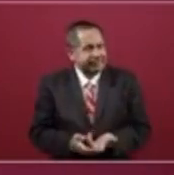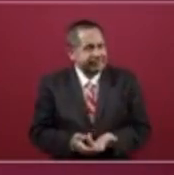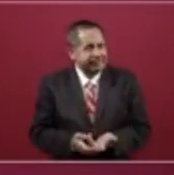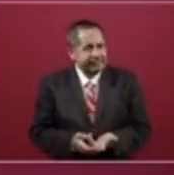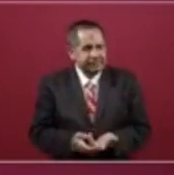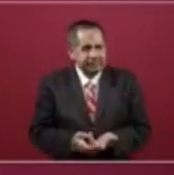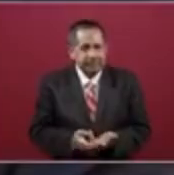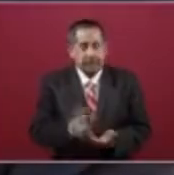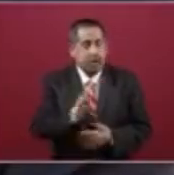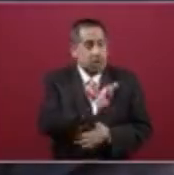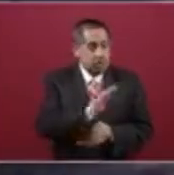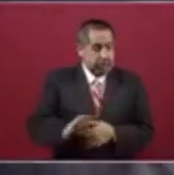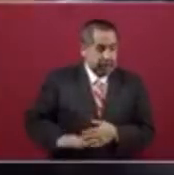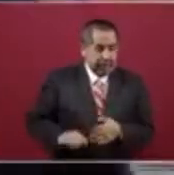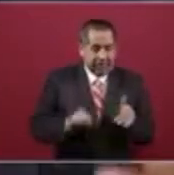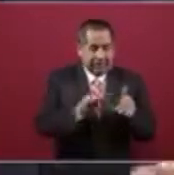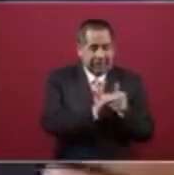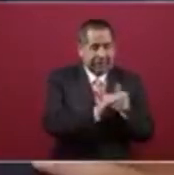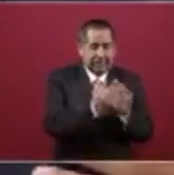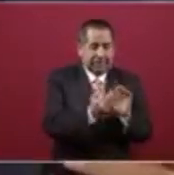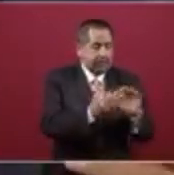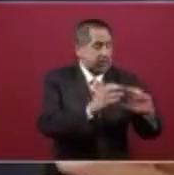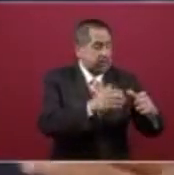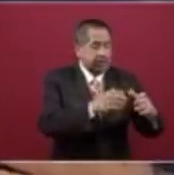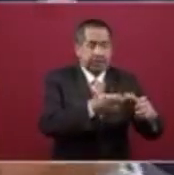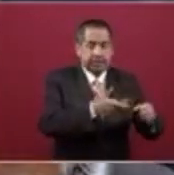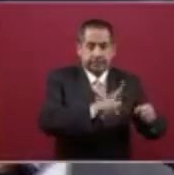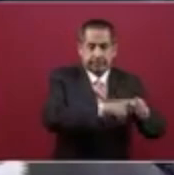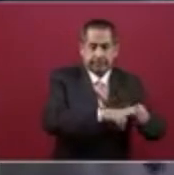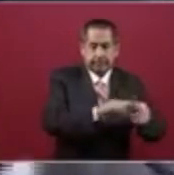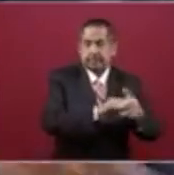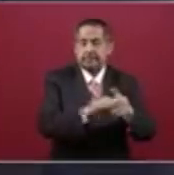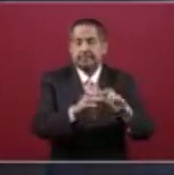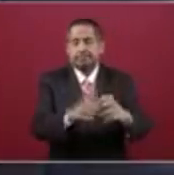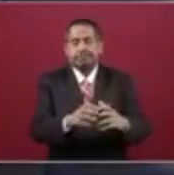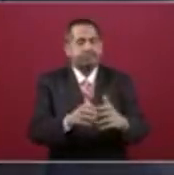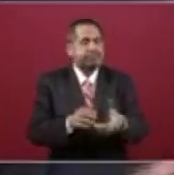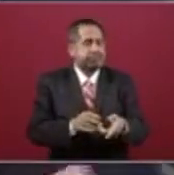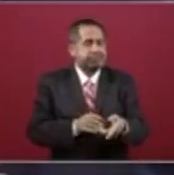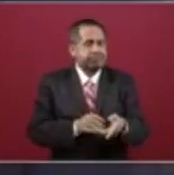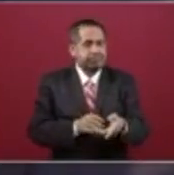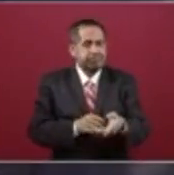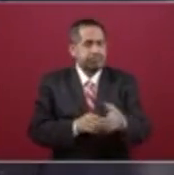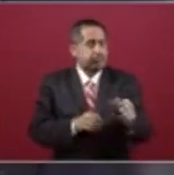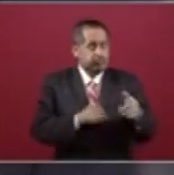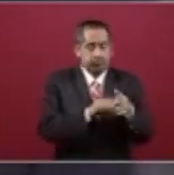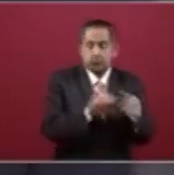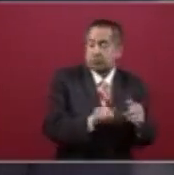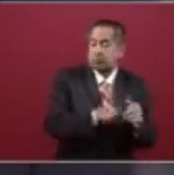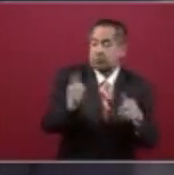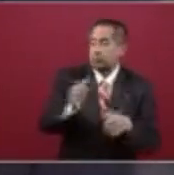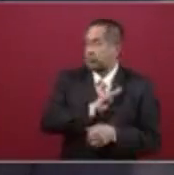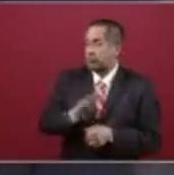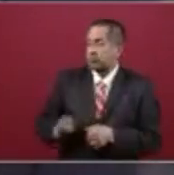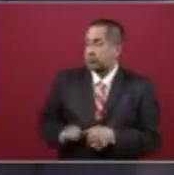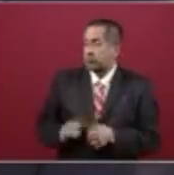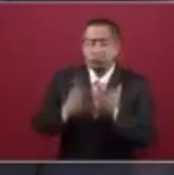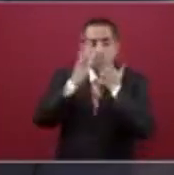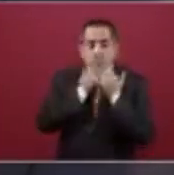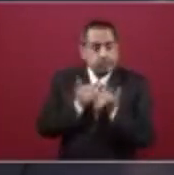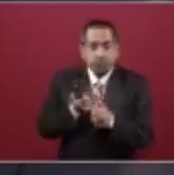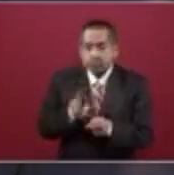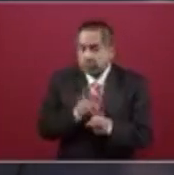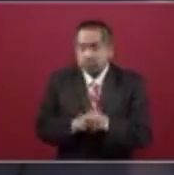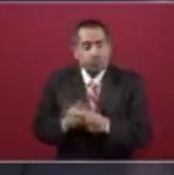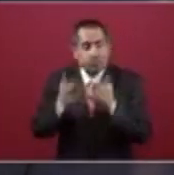en un municipio cercano a un hospital que no tiene ni los